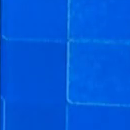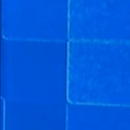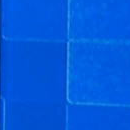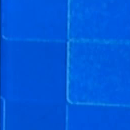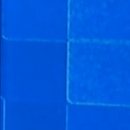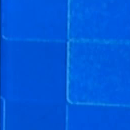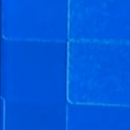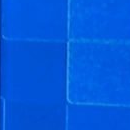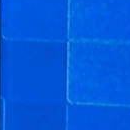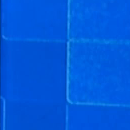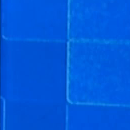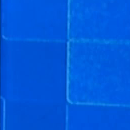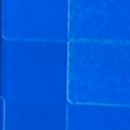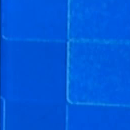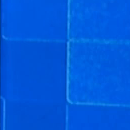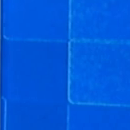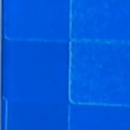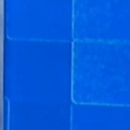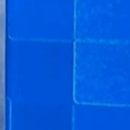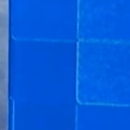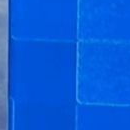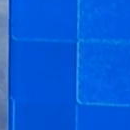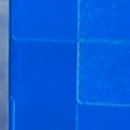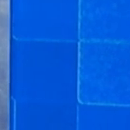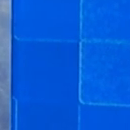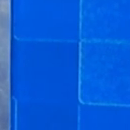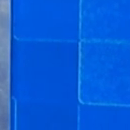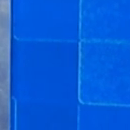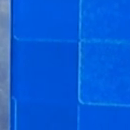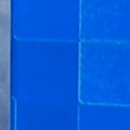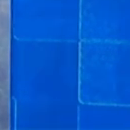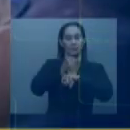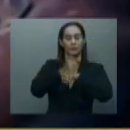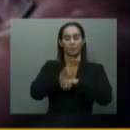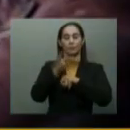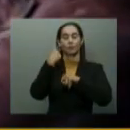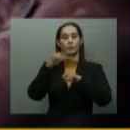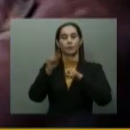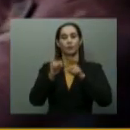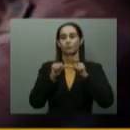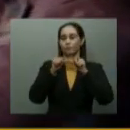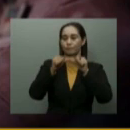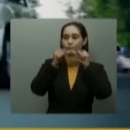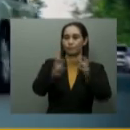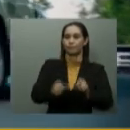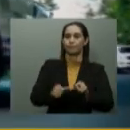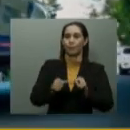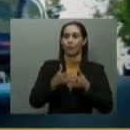el trabajo de la policía en pos de